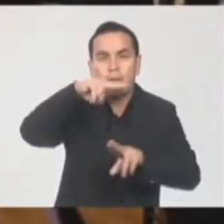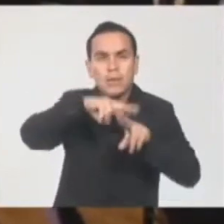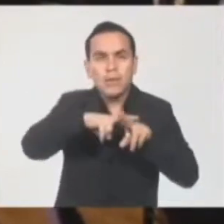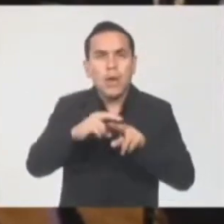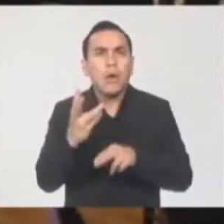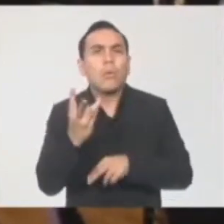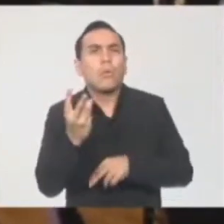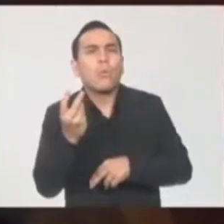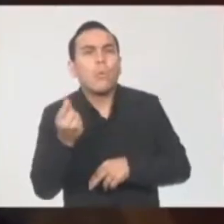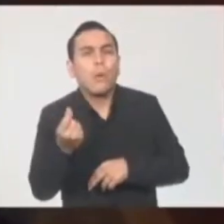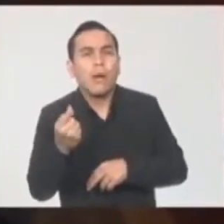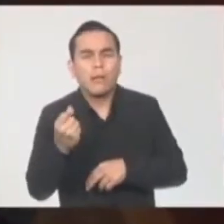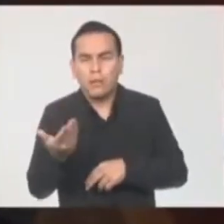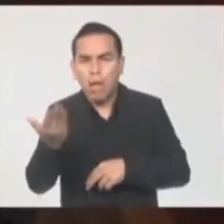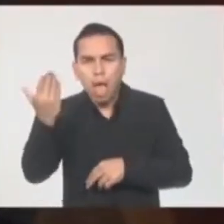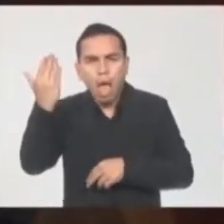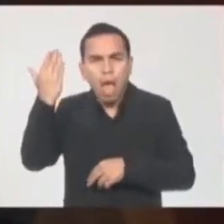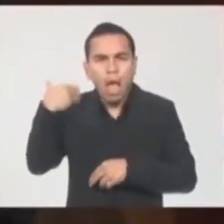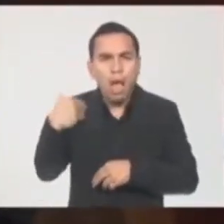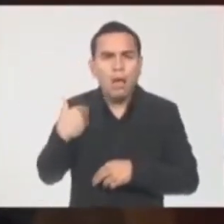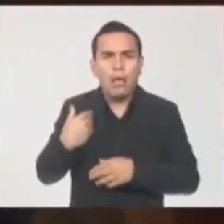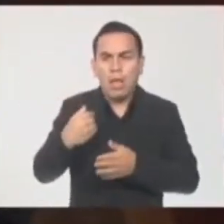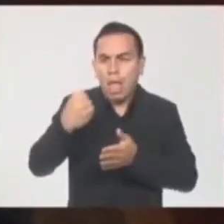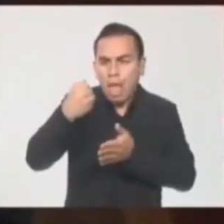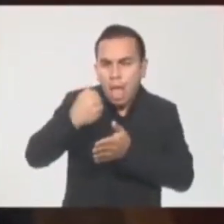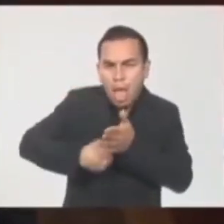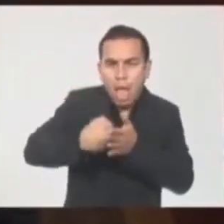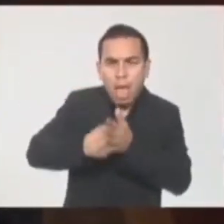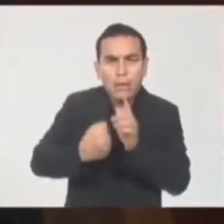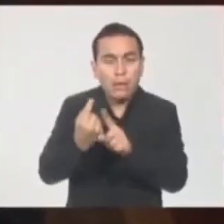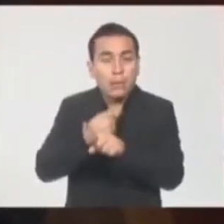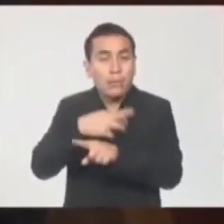¿Cuántos años pasamos esperando un cambio real en nuestro país?